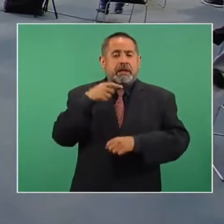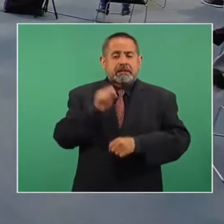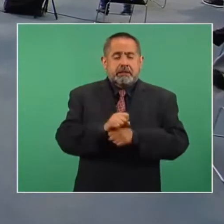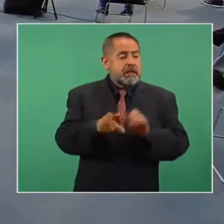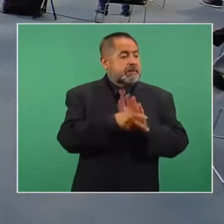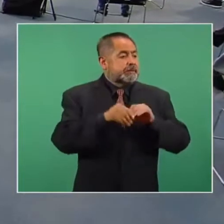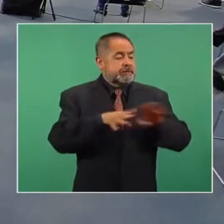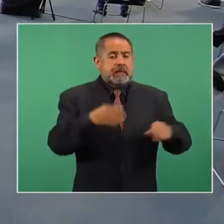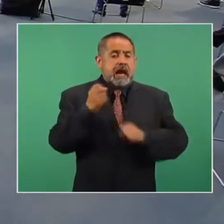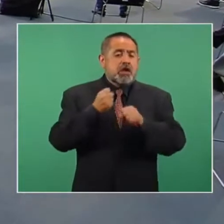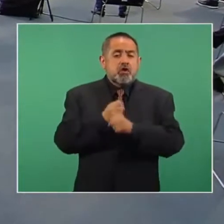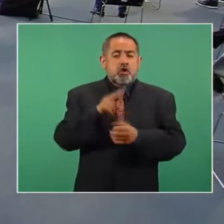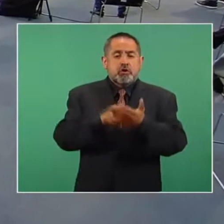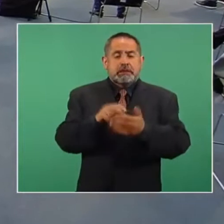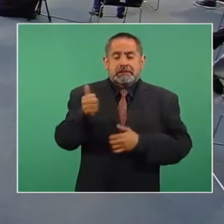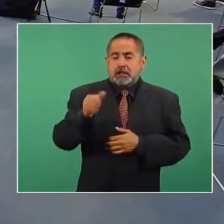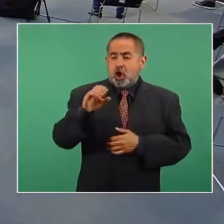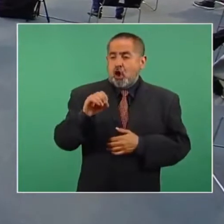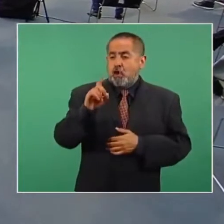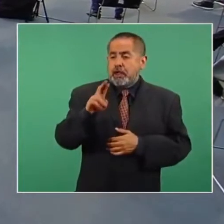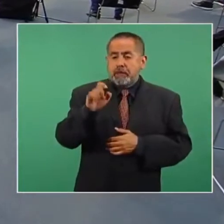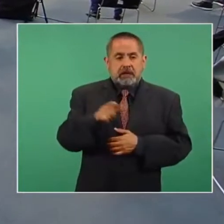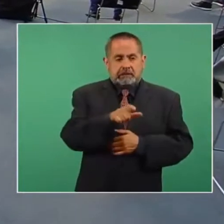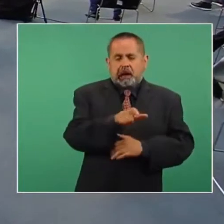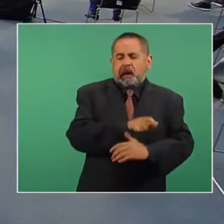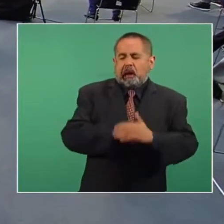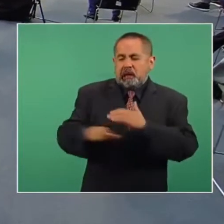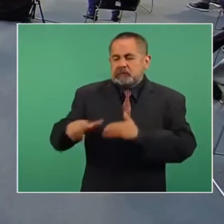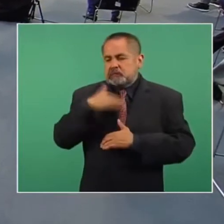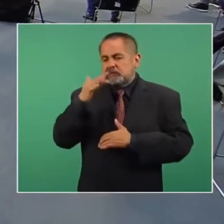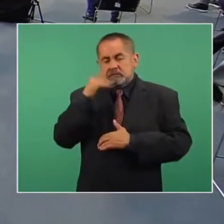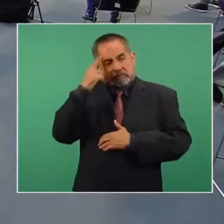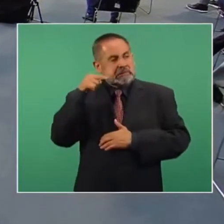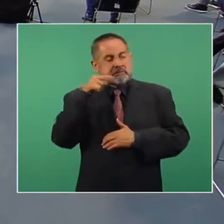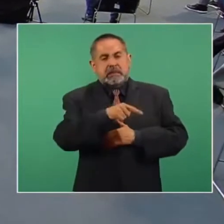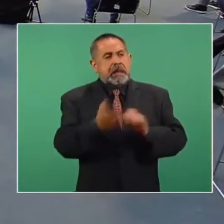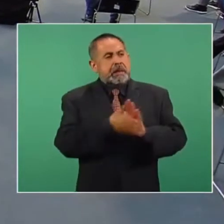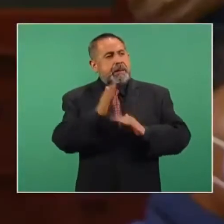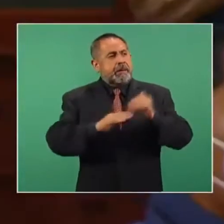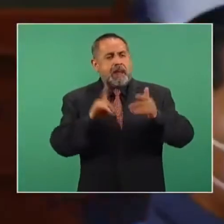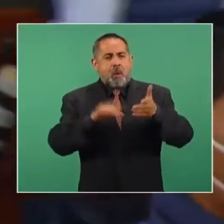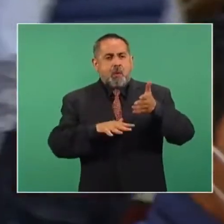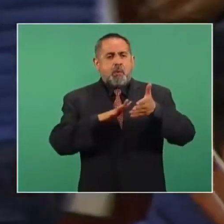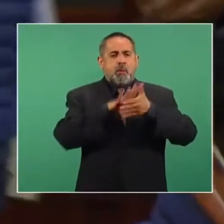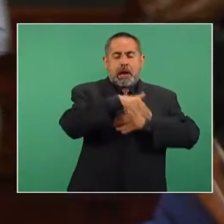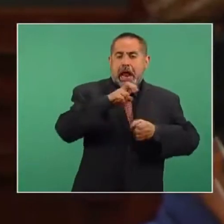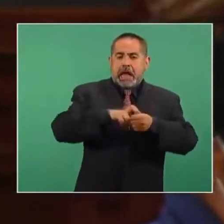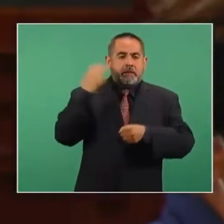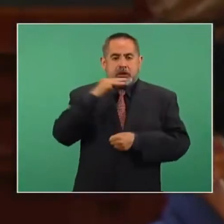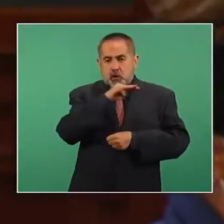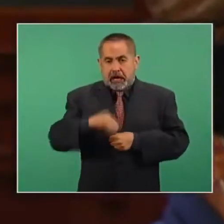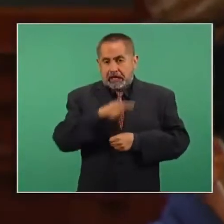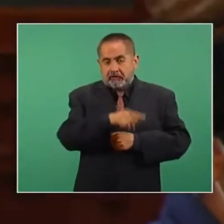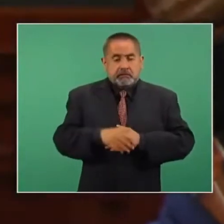2006 odebrecht pagó sobornos para la construcción de la presa francisco j mujica en michoacán